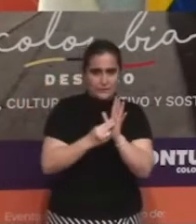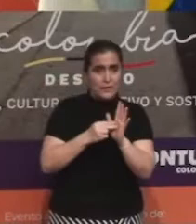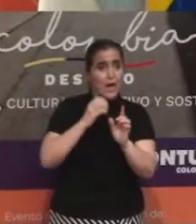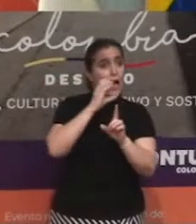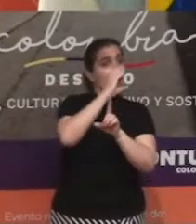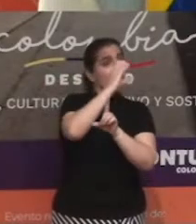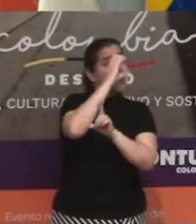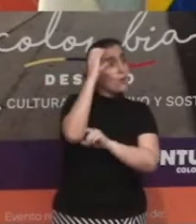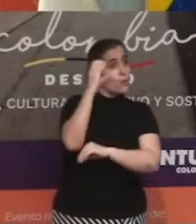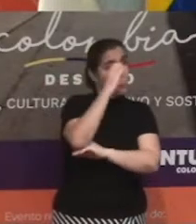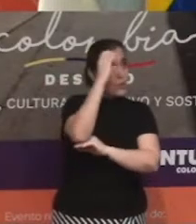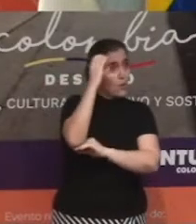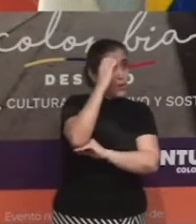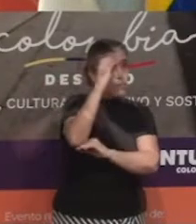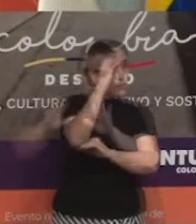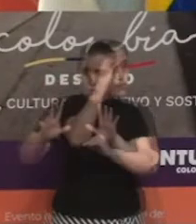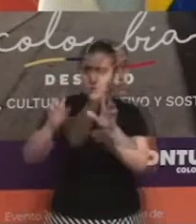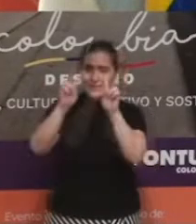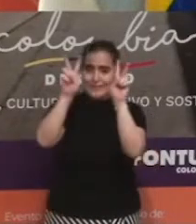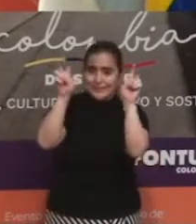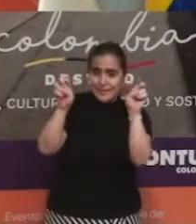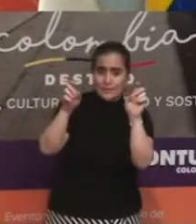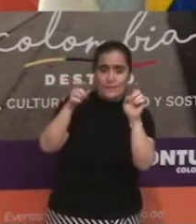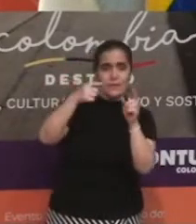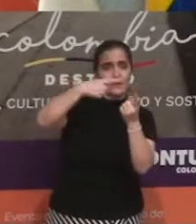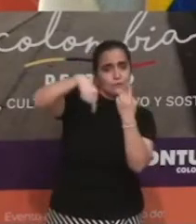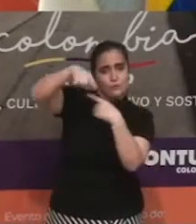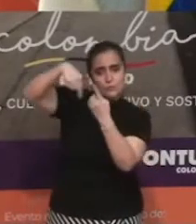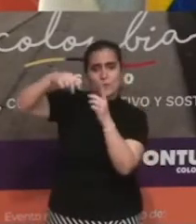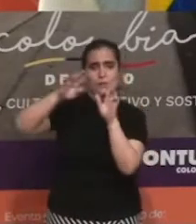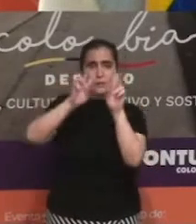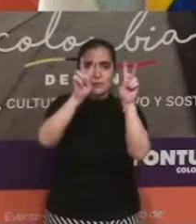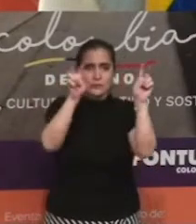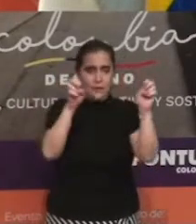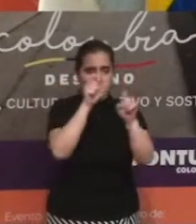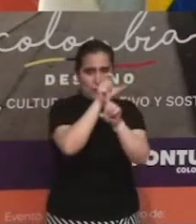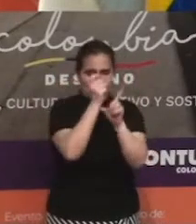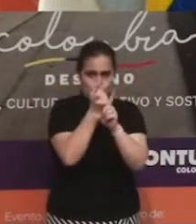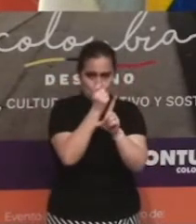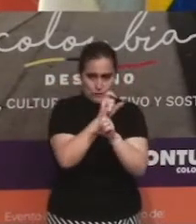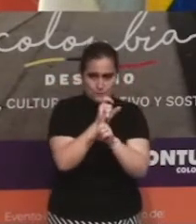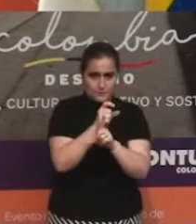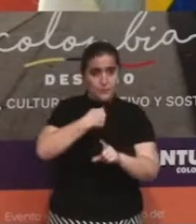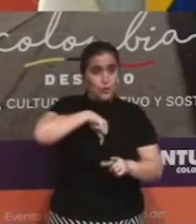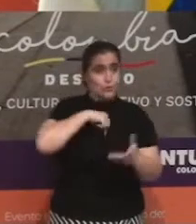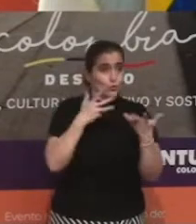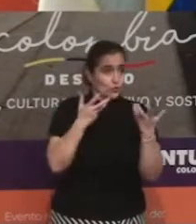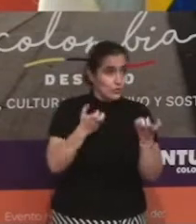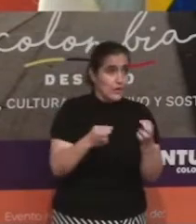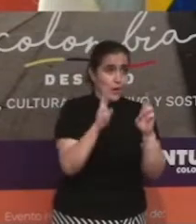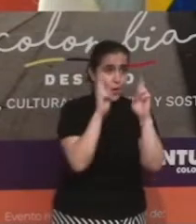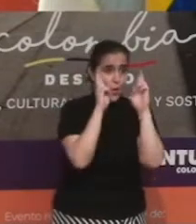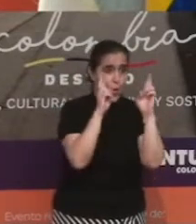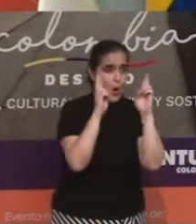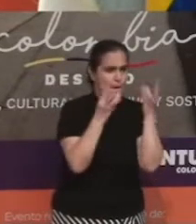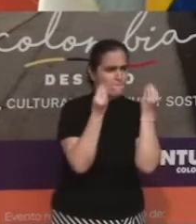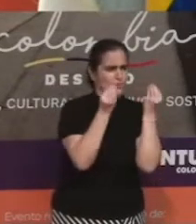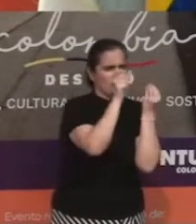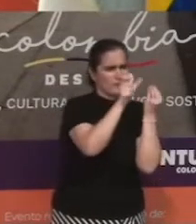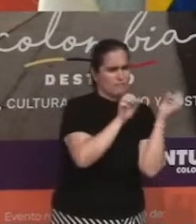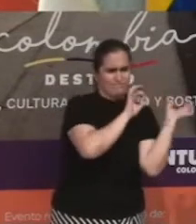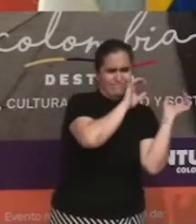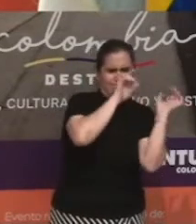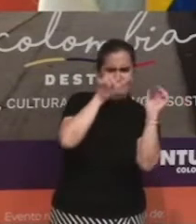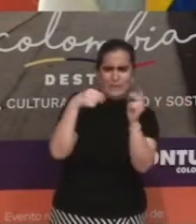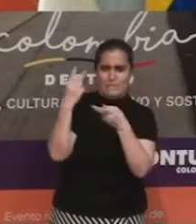cultural, creativo y sostenible. Y el propósito, por supuesto, es reactivar el turismo, consolidar esta reactivación. Estamos viendo